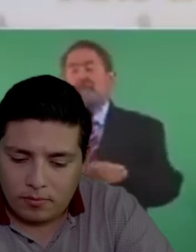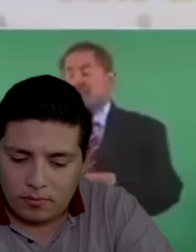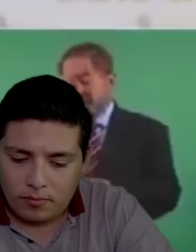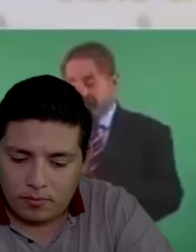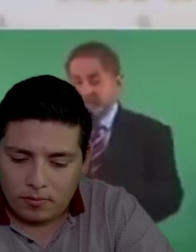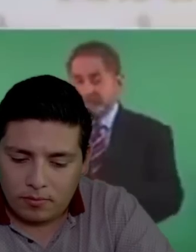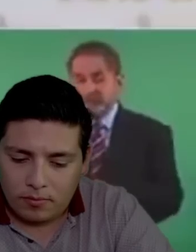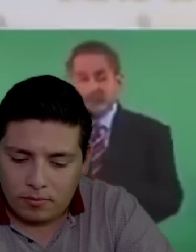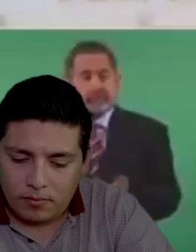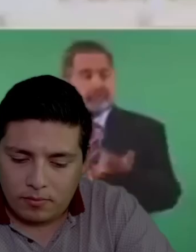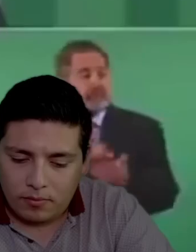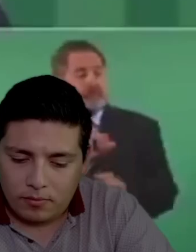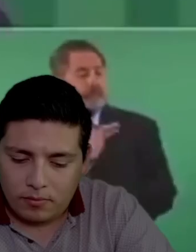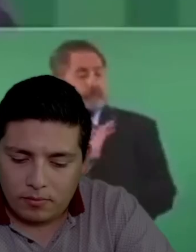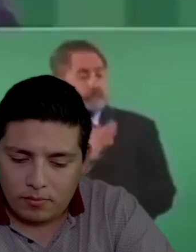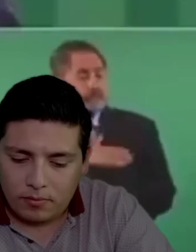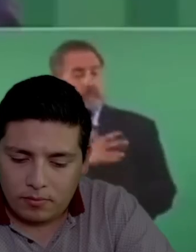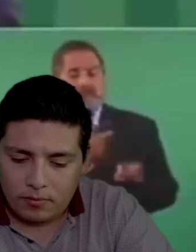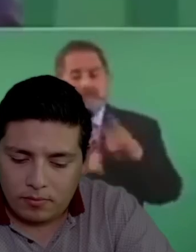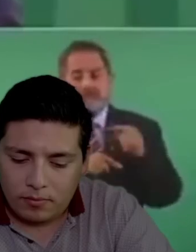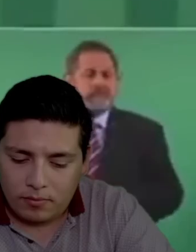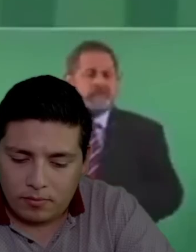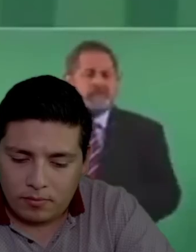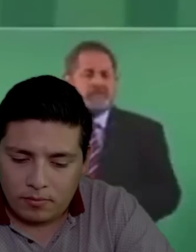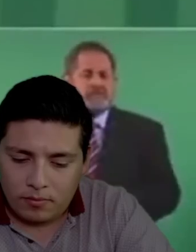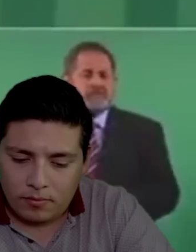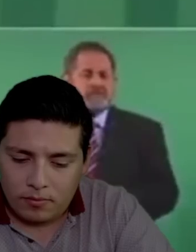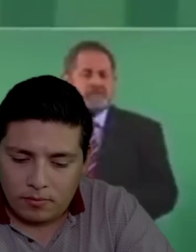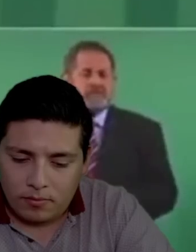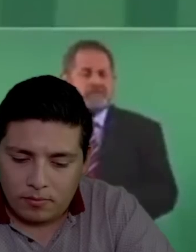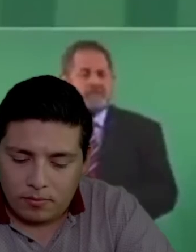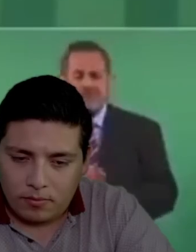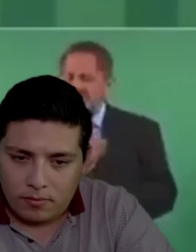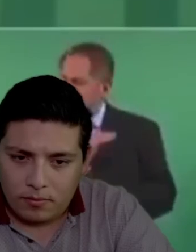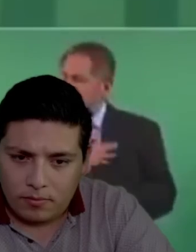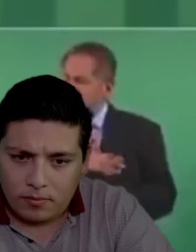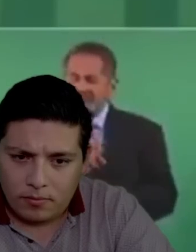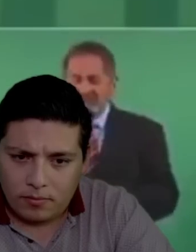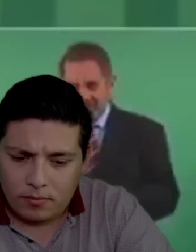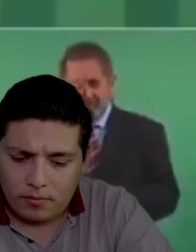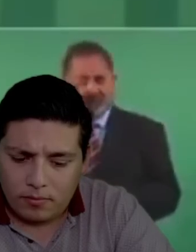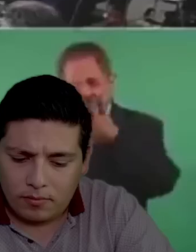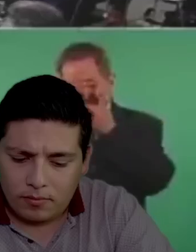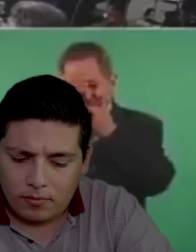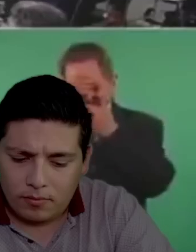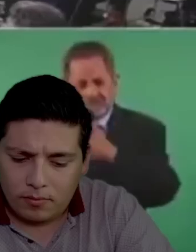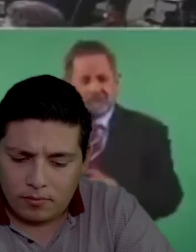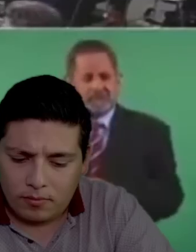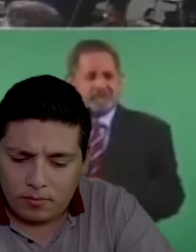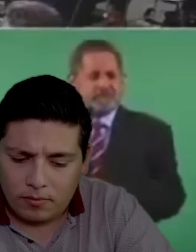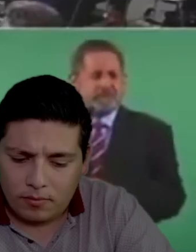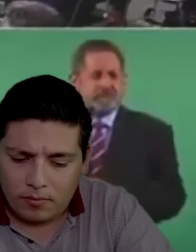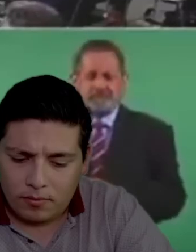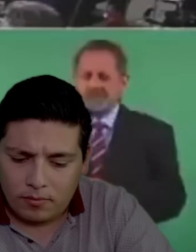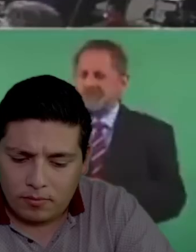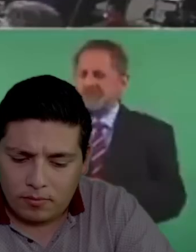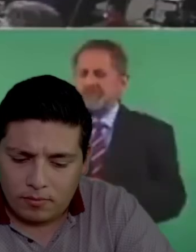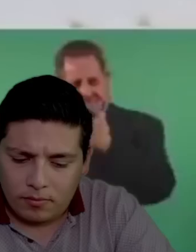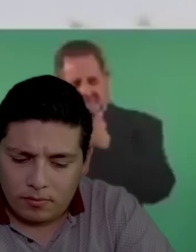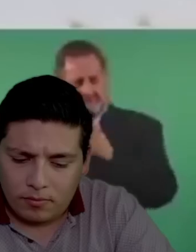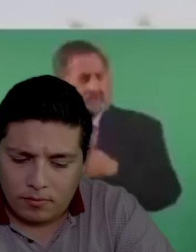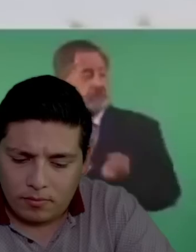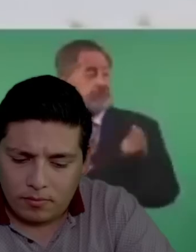también a españoles que vinieron, o italianos, cuando el movimiento zapatista le aplicaron el